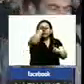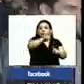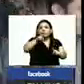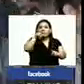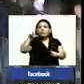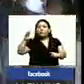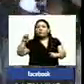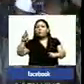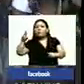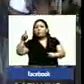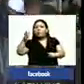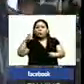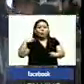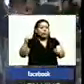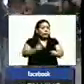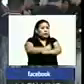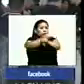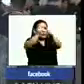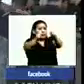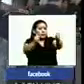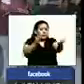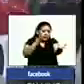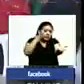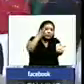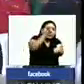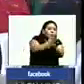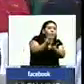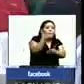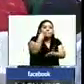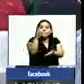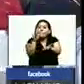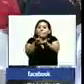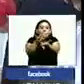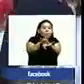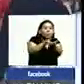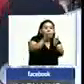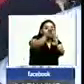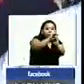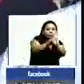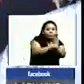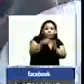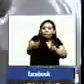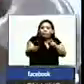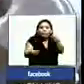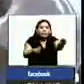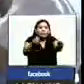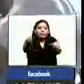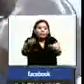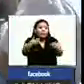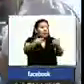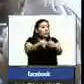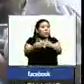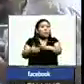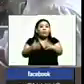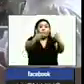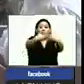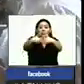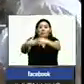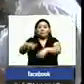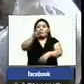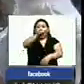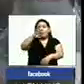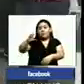Y llegó desde tempranas horas para aprovechar la oportunidad de proponer sus conocimientos A las más de 30 empresas